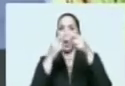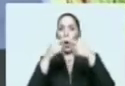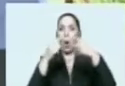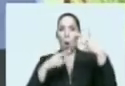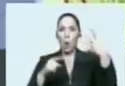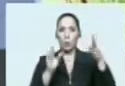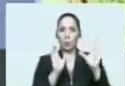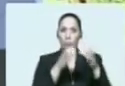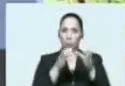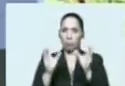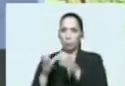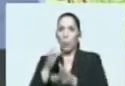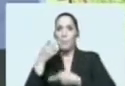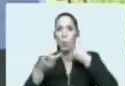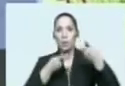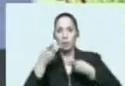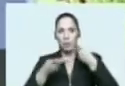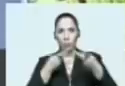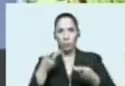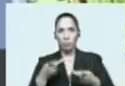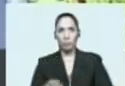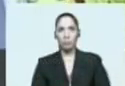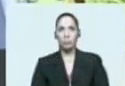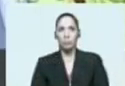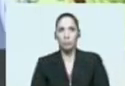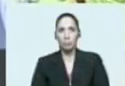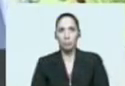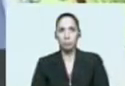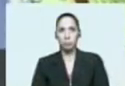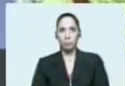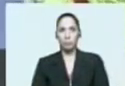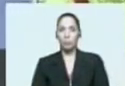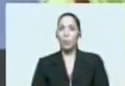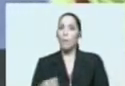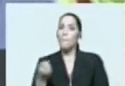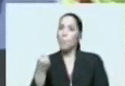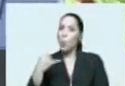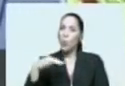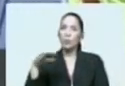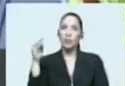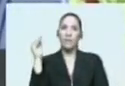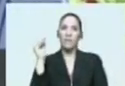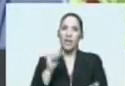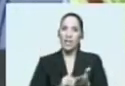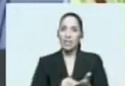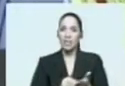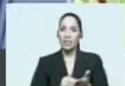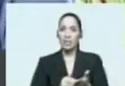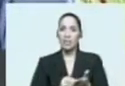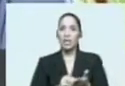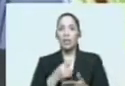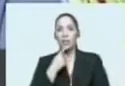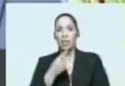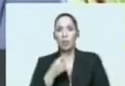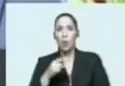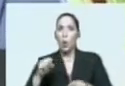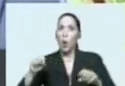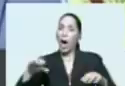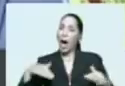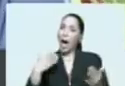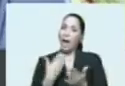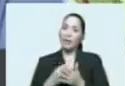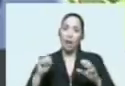políticas y varias veces lo escuché decir hasta que no se logre la unidad de todos los revolucionarios no